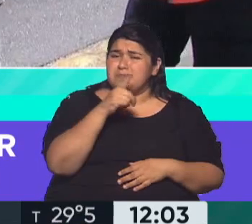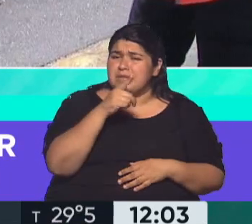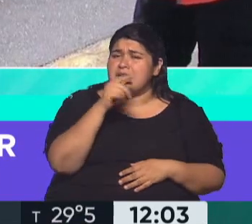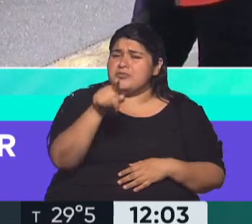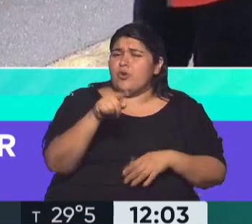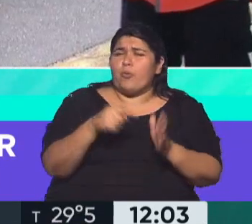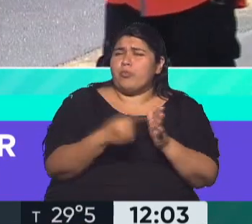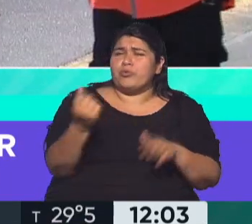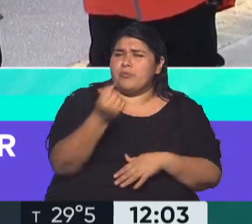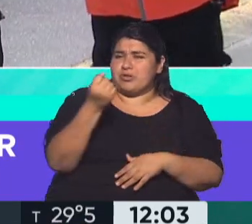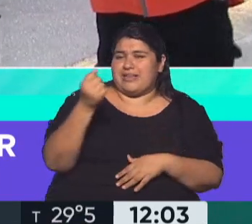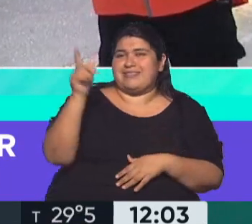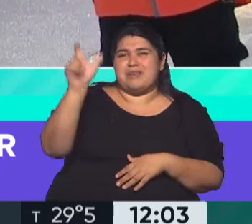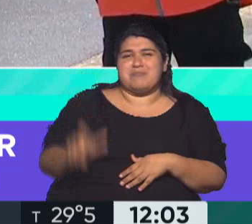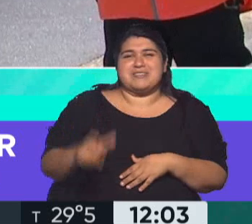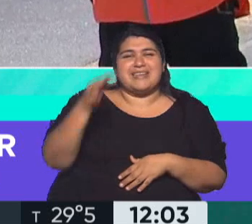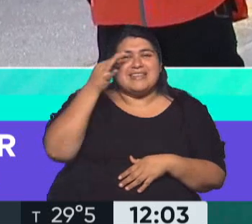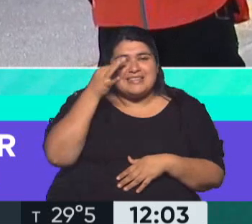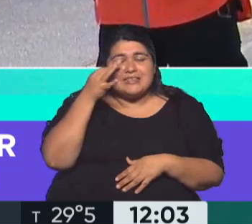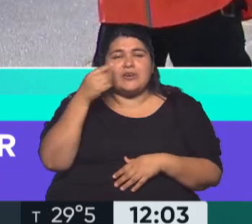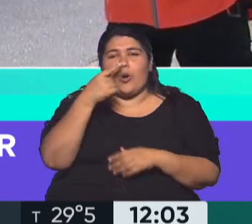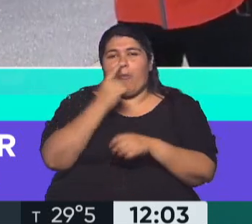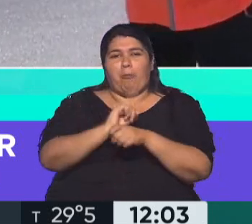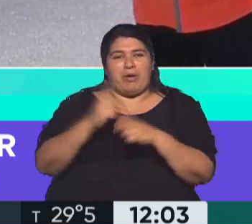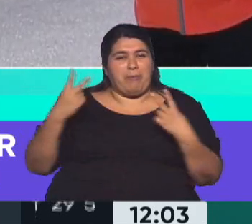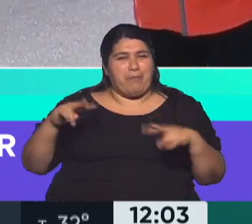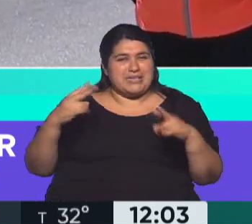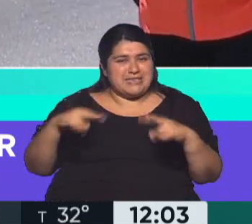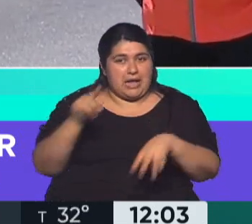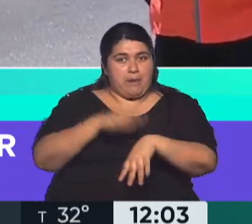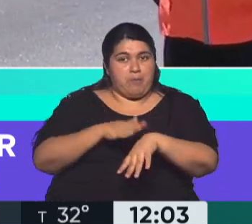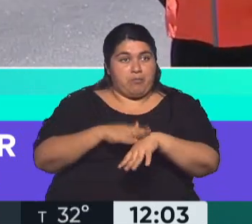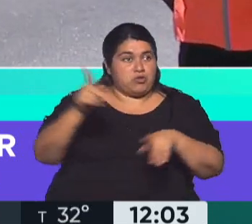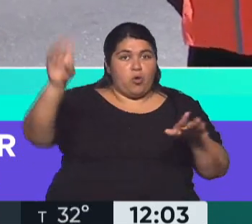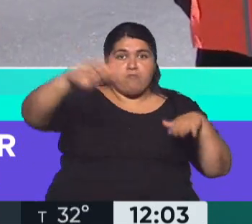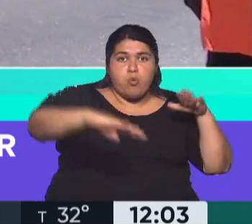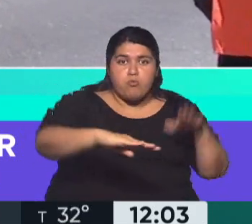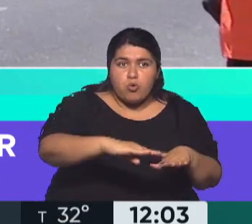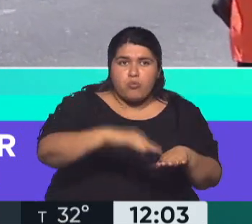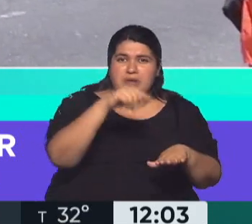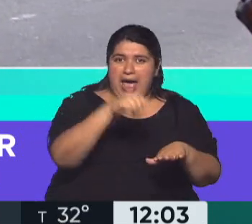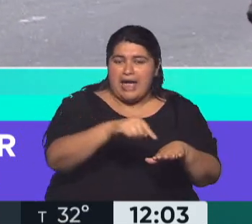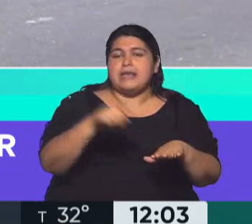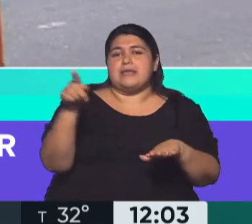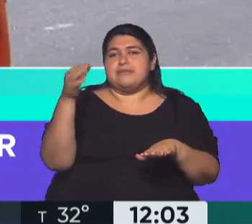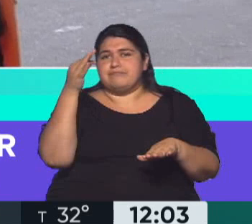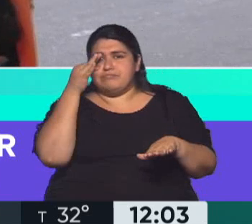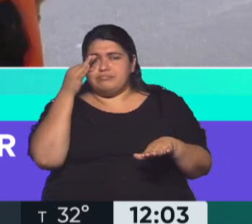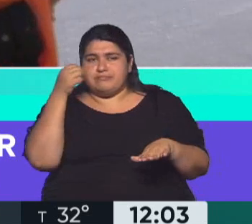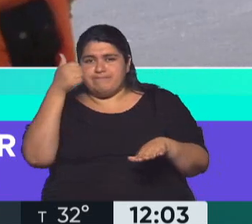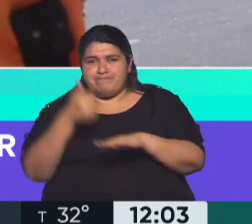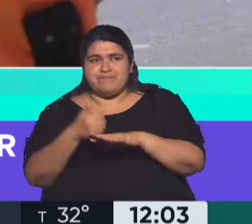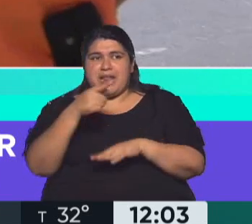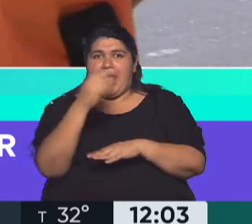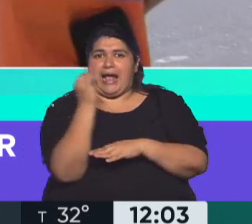importante que es el testigo, este vecino que paseaba al perro en el momento en que ocurre absolutamente todo, que tiene la posibilidad de